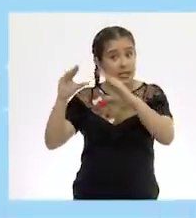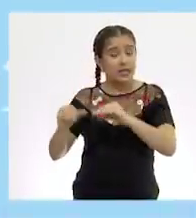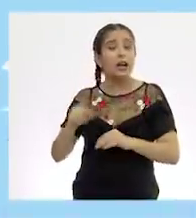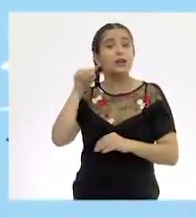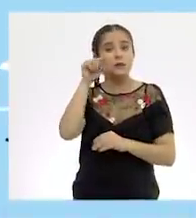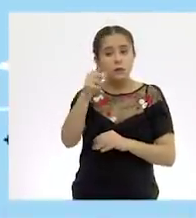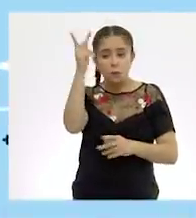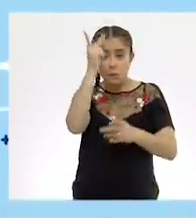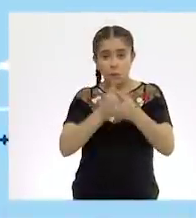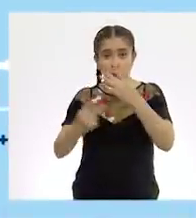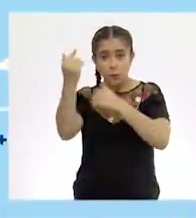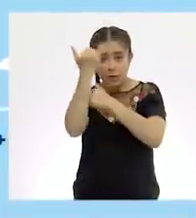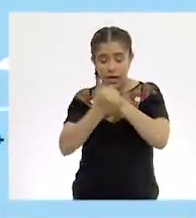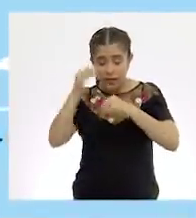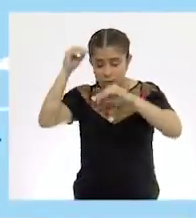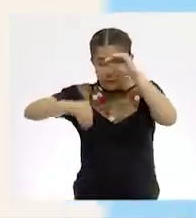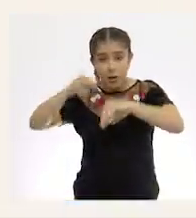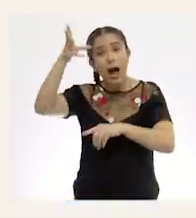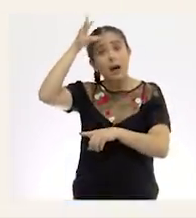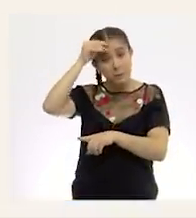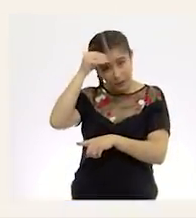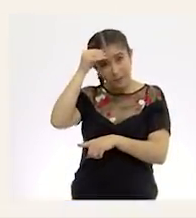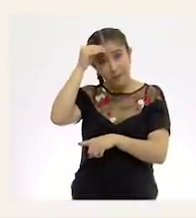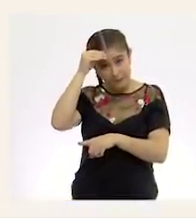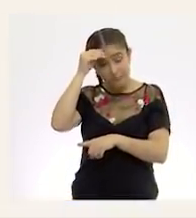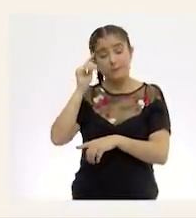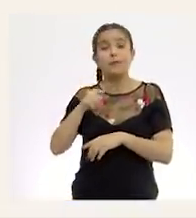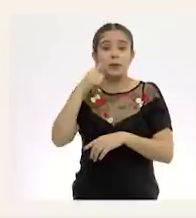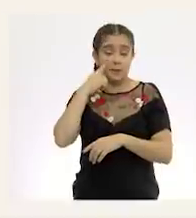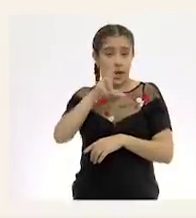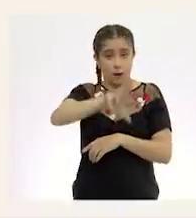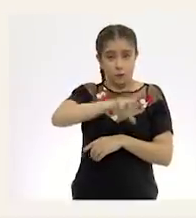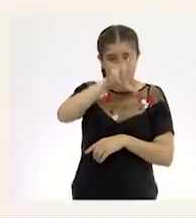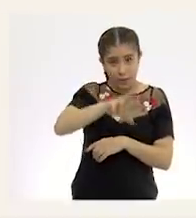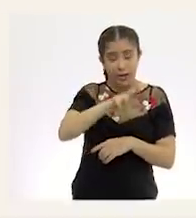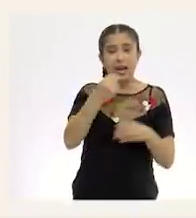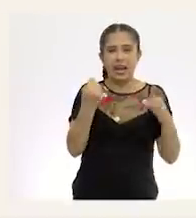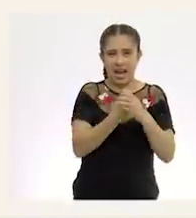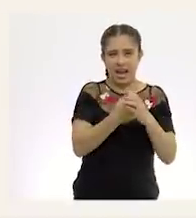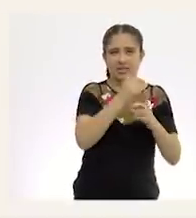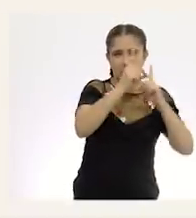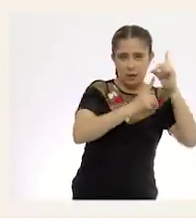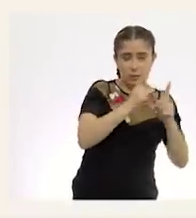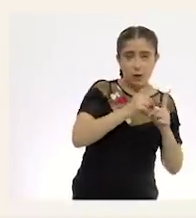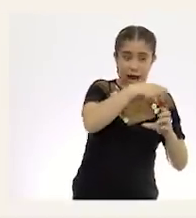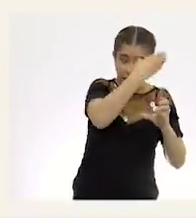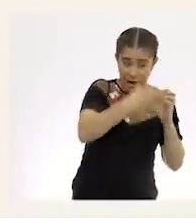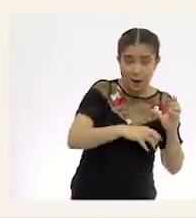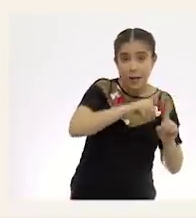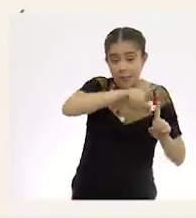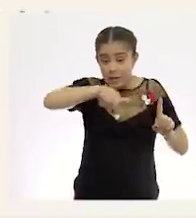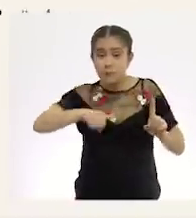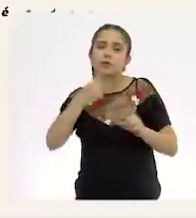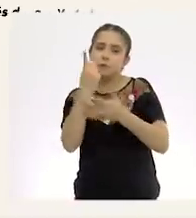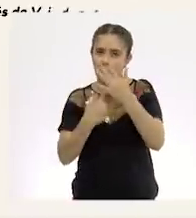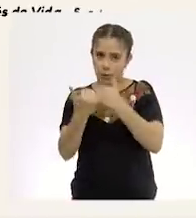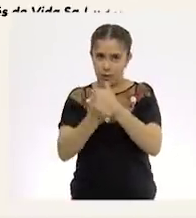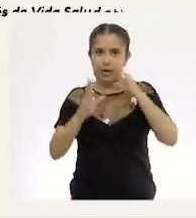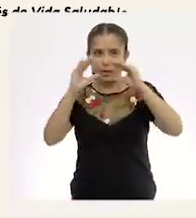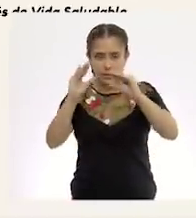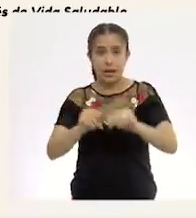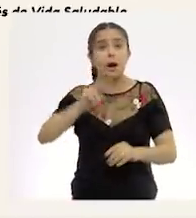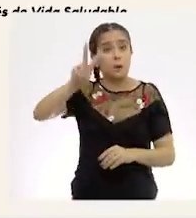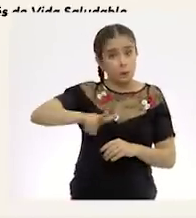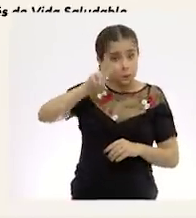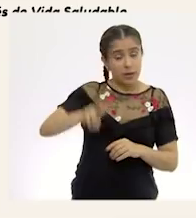a trabajar por proyectos. Ponte atento los martes después de tu clase de educación física y los viernes después de